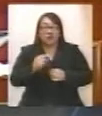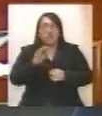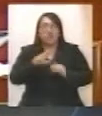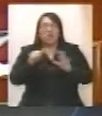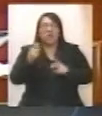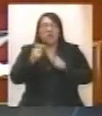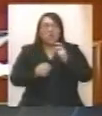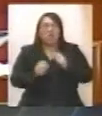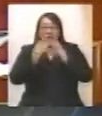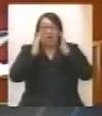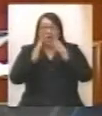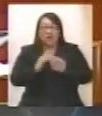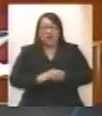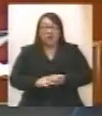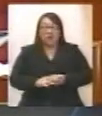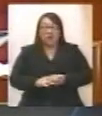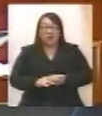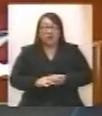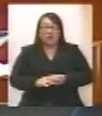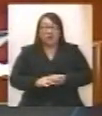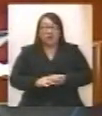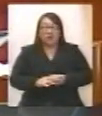57.056 personas atendidas,